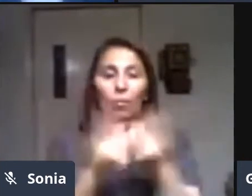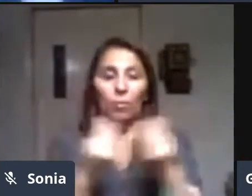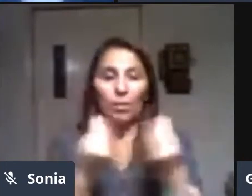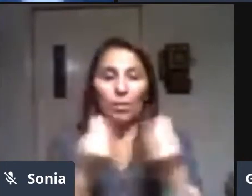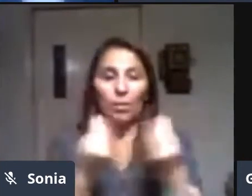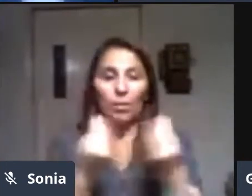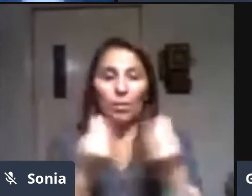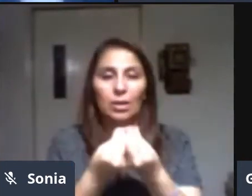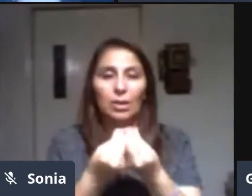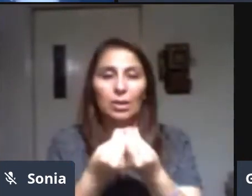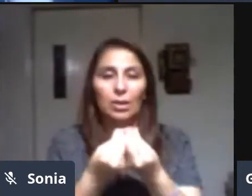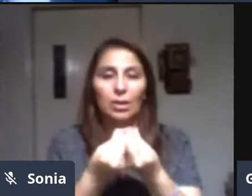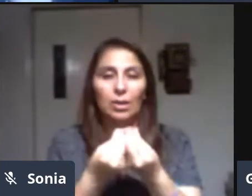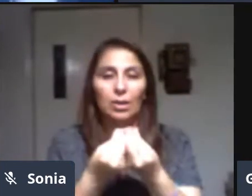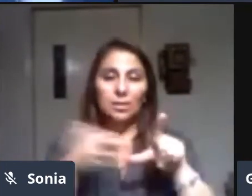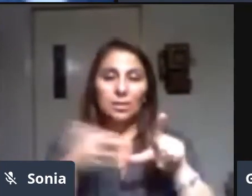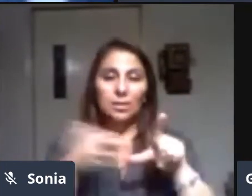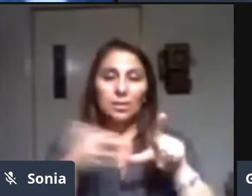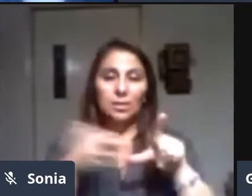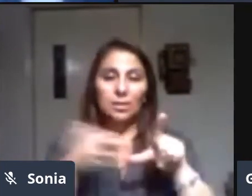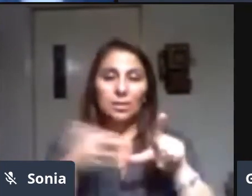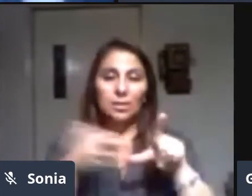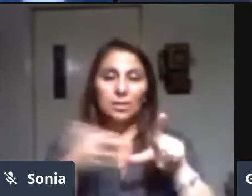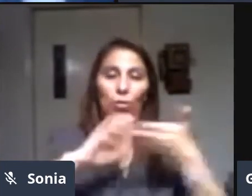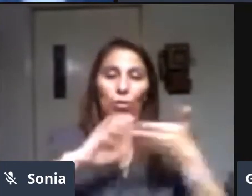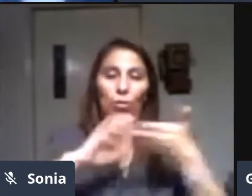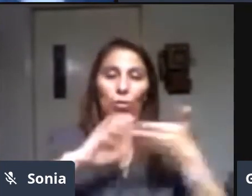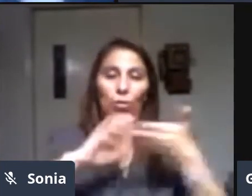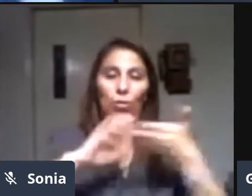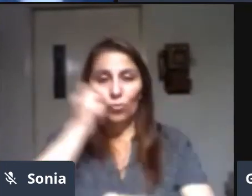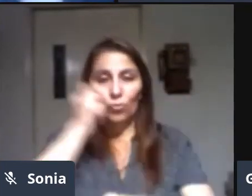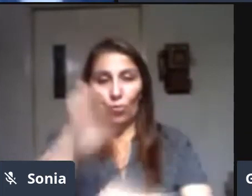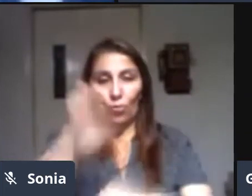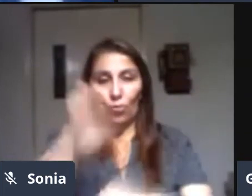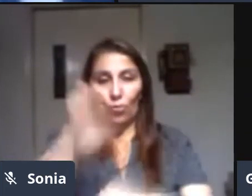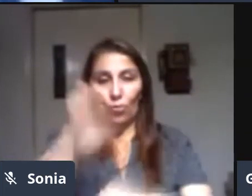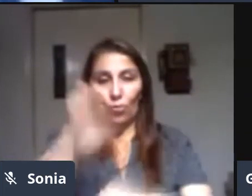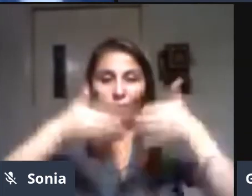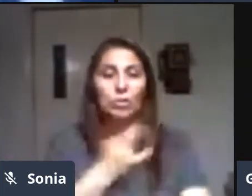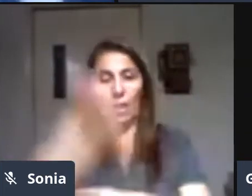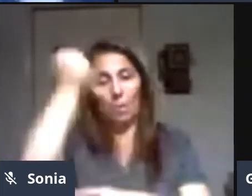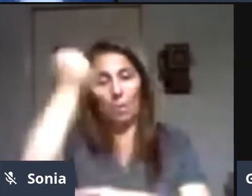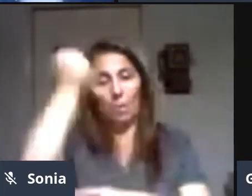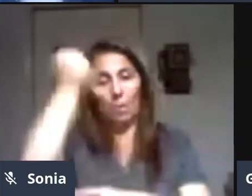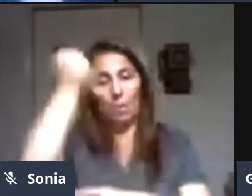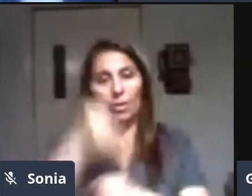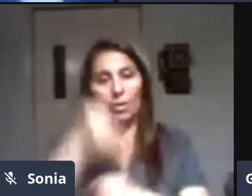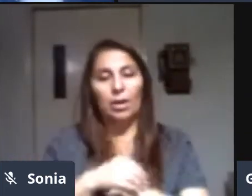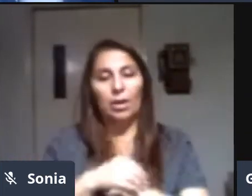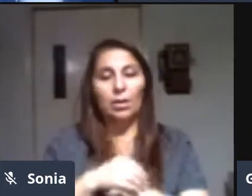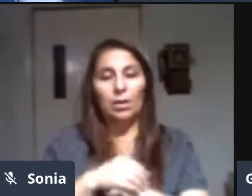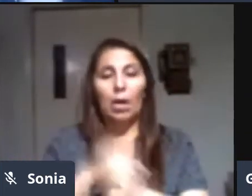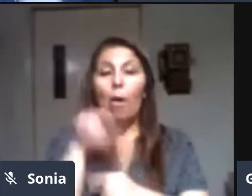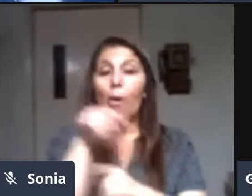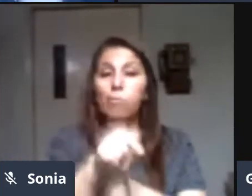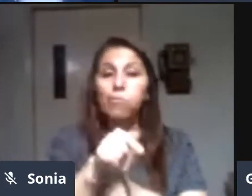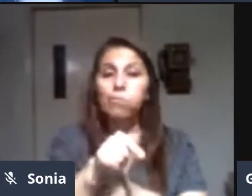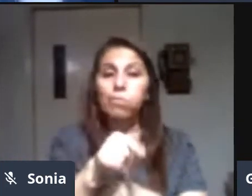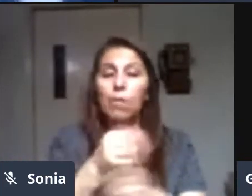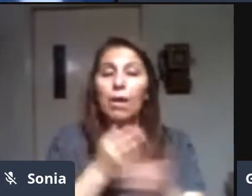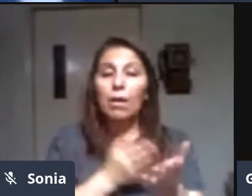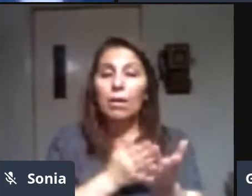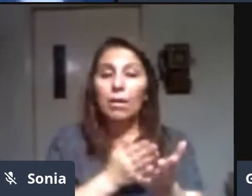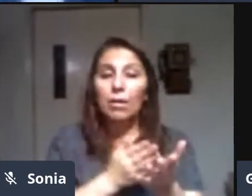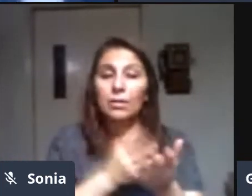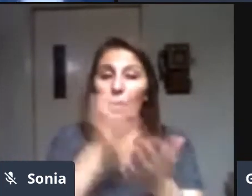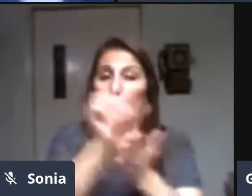educación comunitaria con énfasis en derechos humanos de la universidad pedagógica y en este programa de profesionalización pues